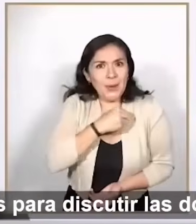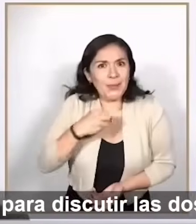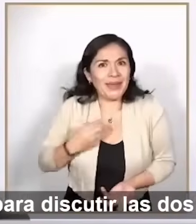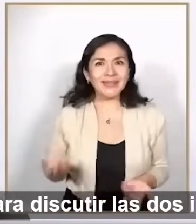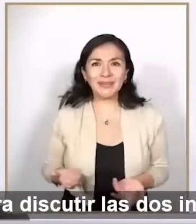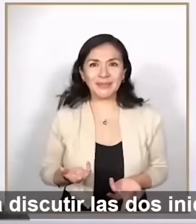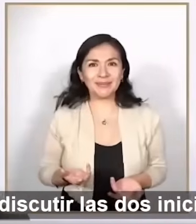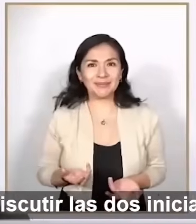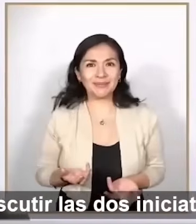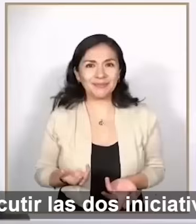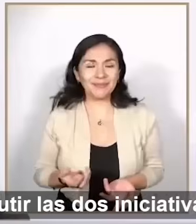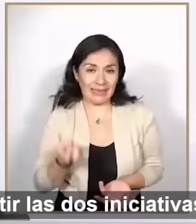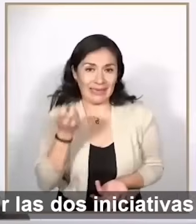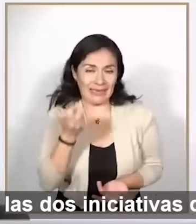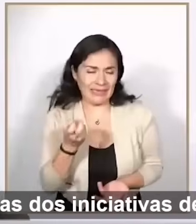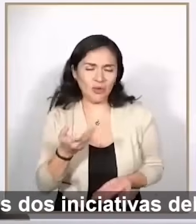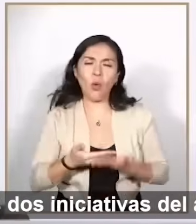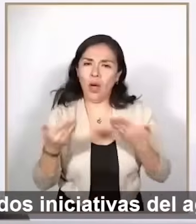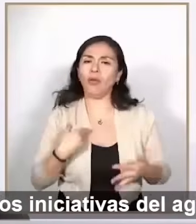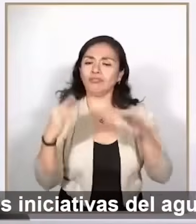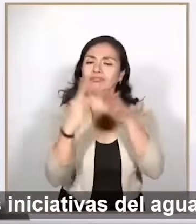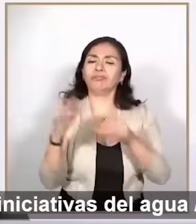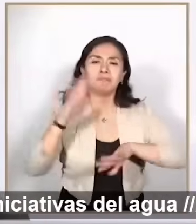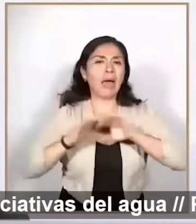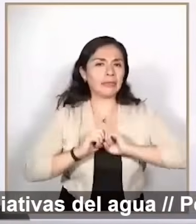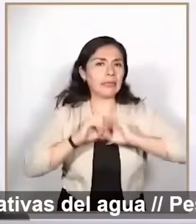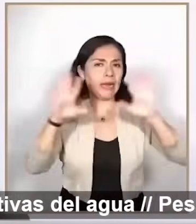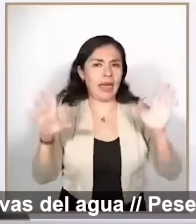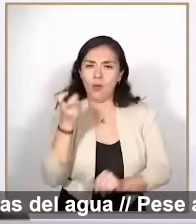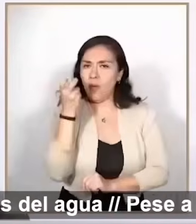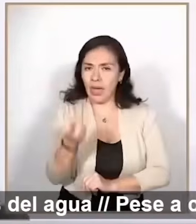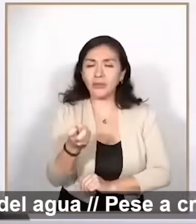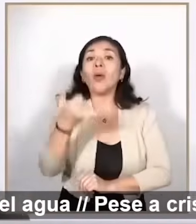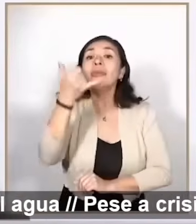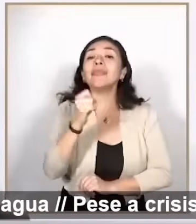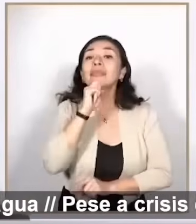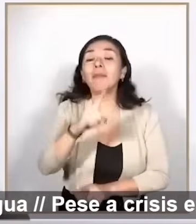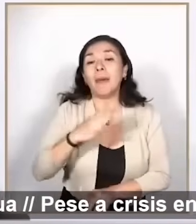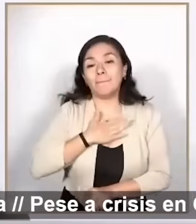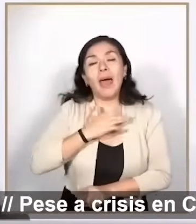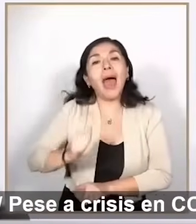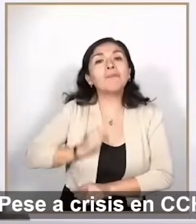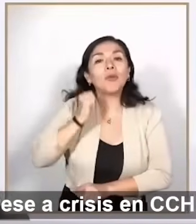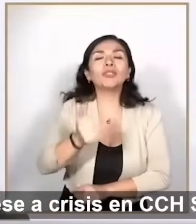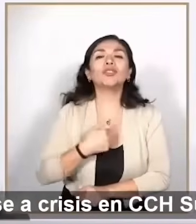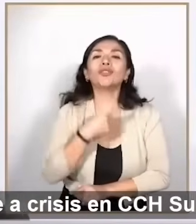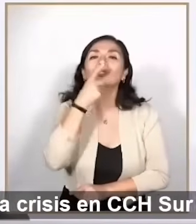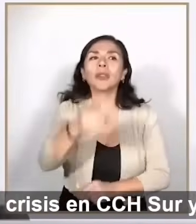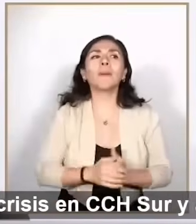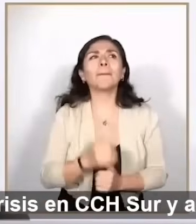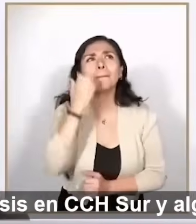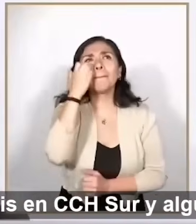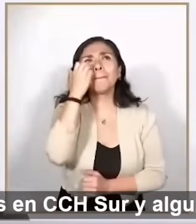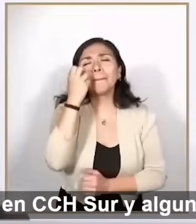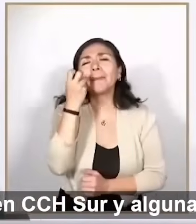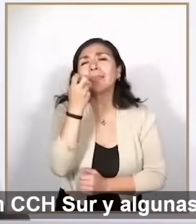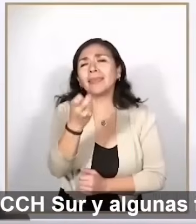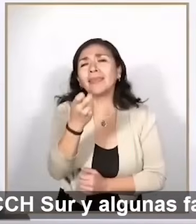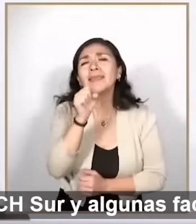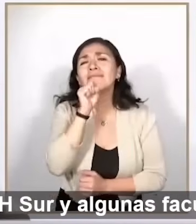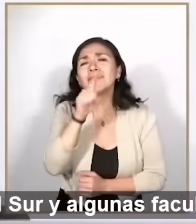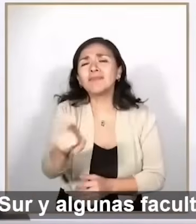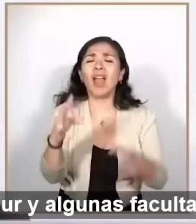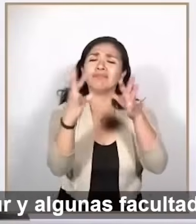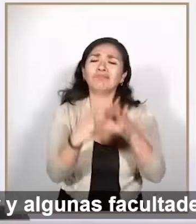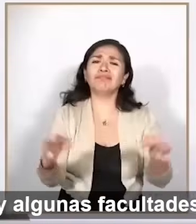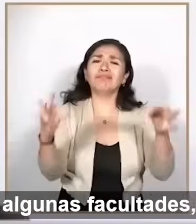¿no? Entonces, queremos dejar muy claro eso y aprovechar para decir que esa es la narrativa